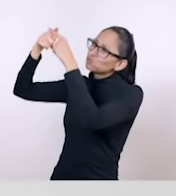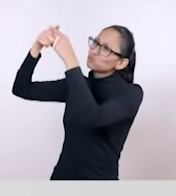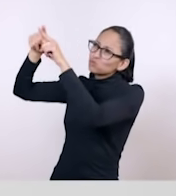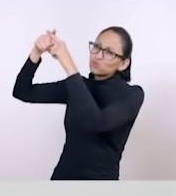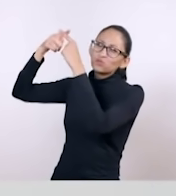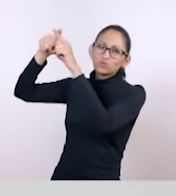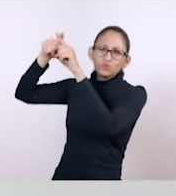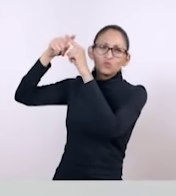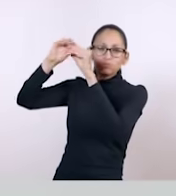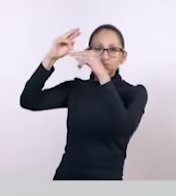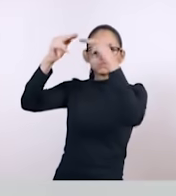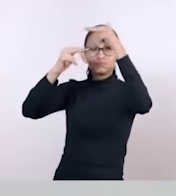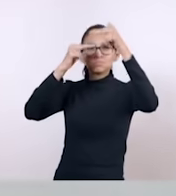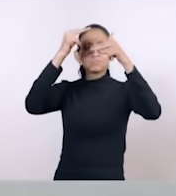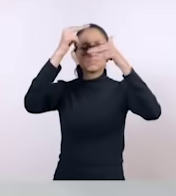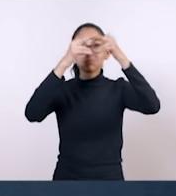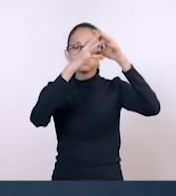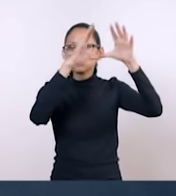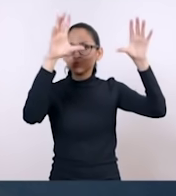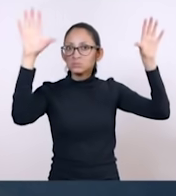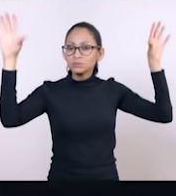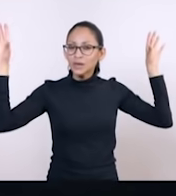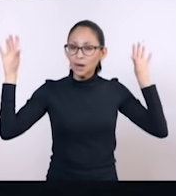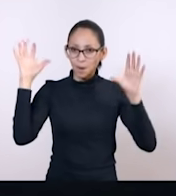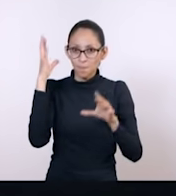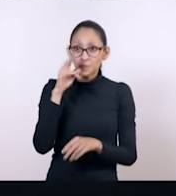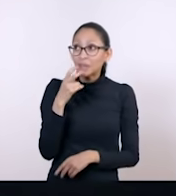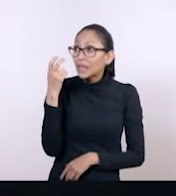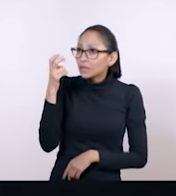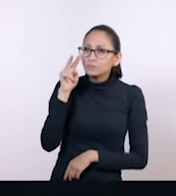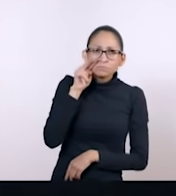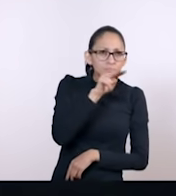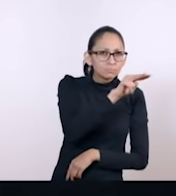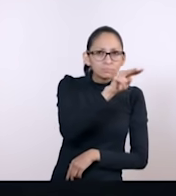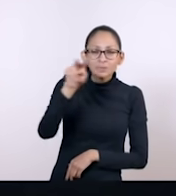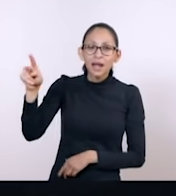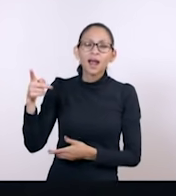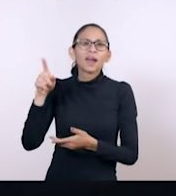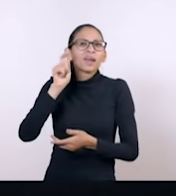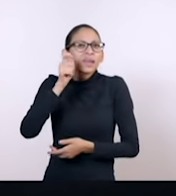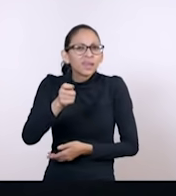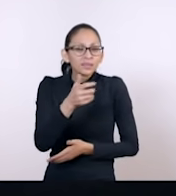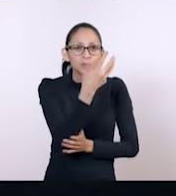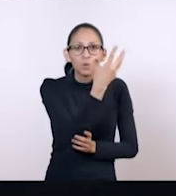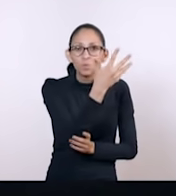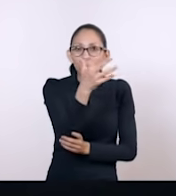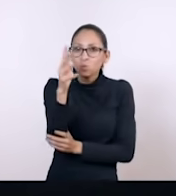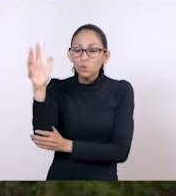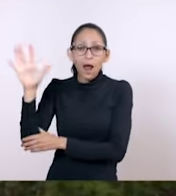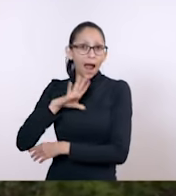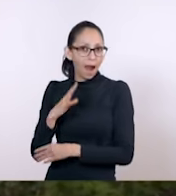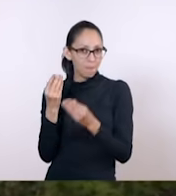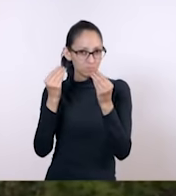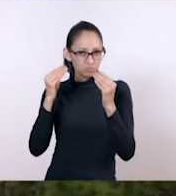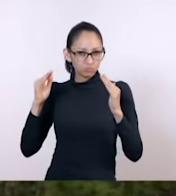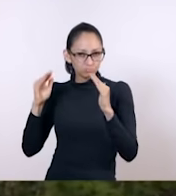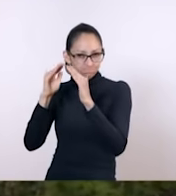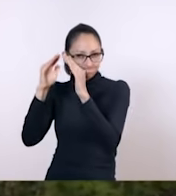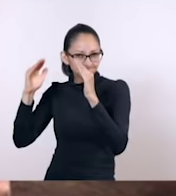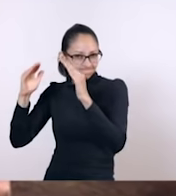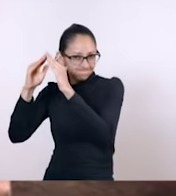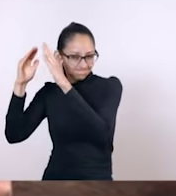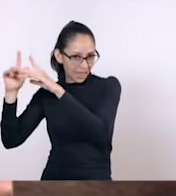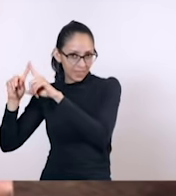van formando hasta que cubren todo. Lo que ves es bosque. Hay muchos pinos y ocotes.